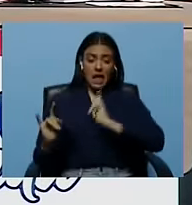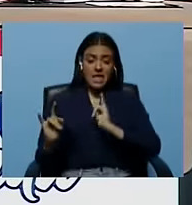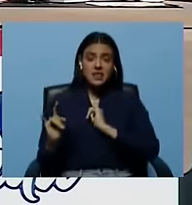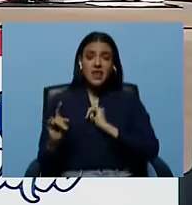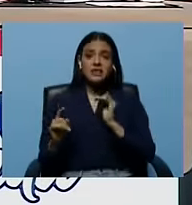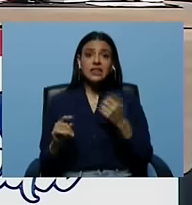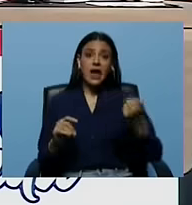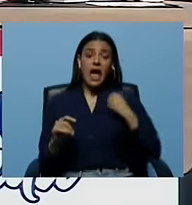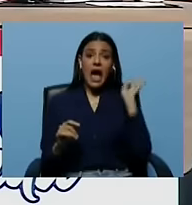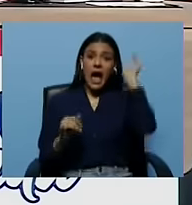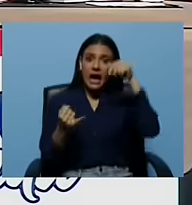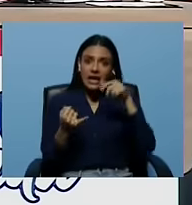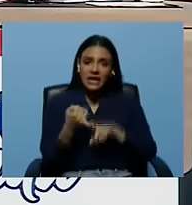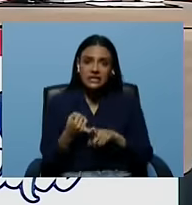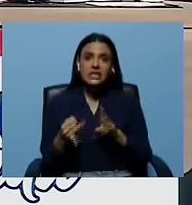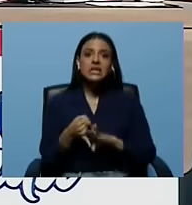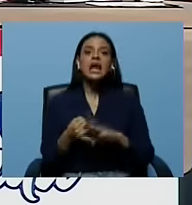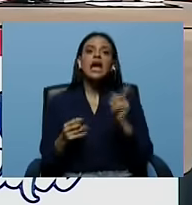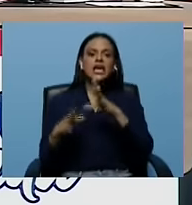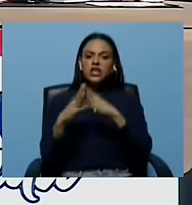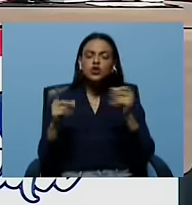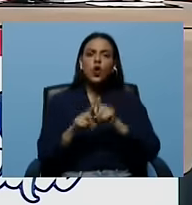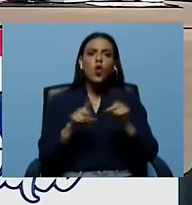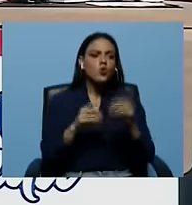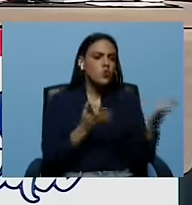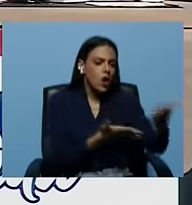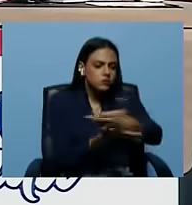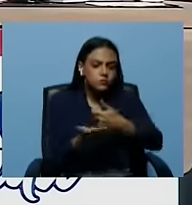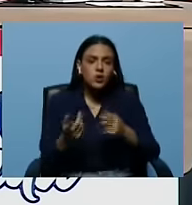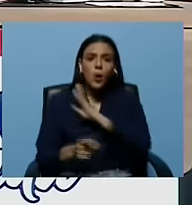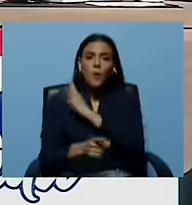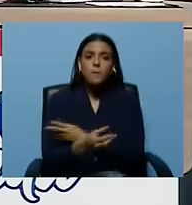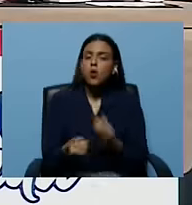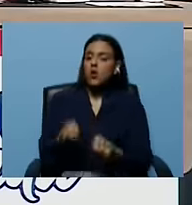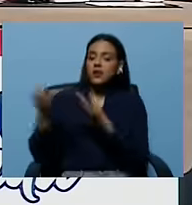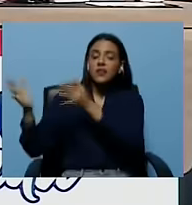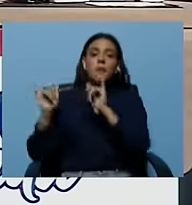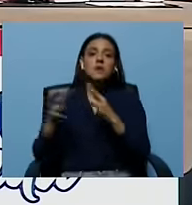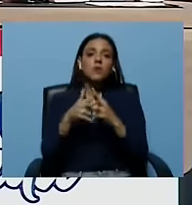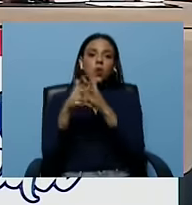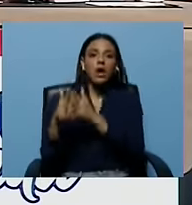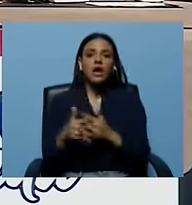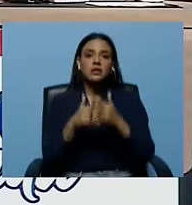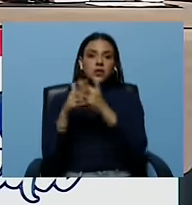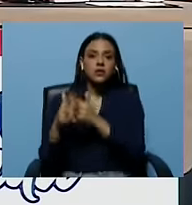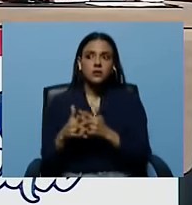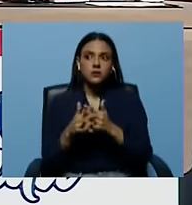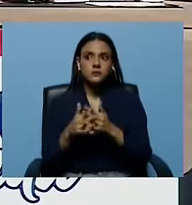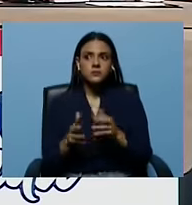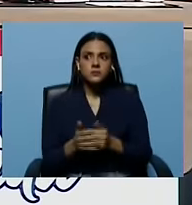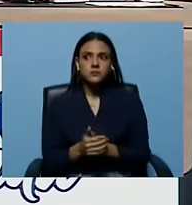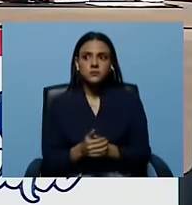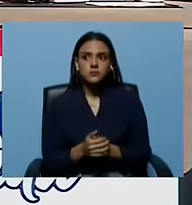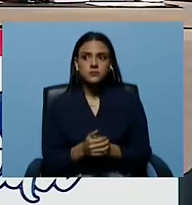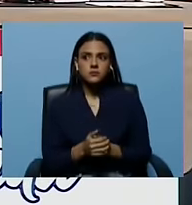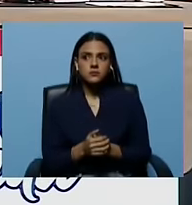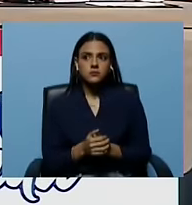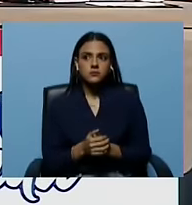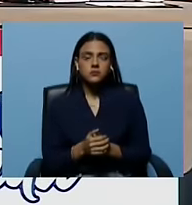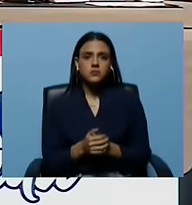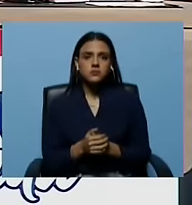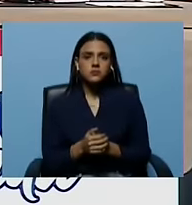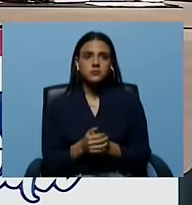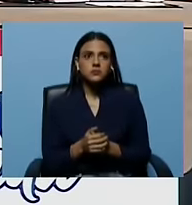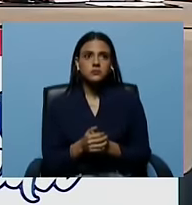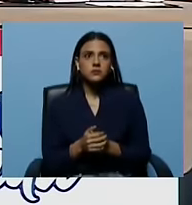destruir todo viso de Estado y entregárselo a los superpoderosos del norte y al sionismo. El poder en